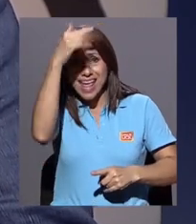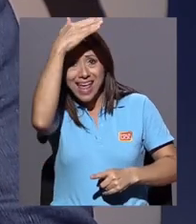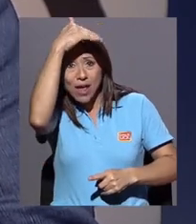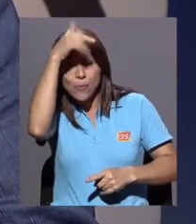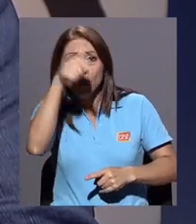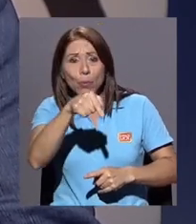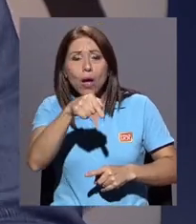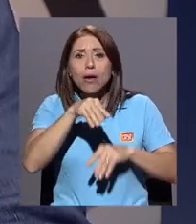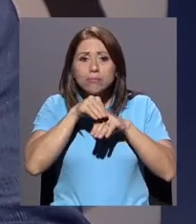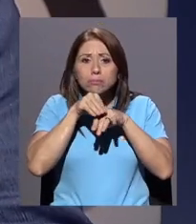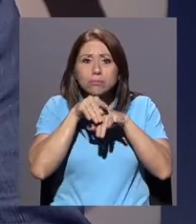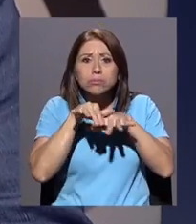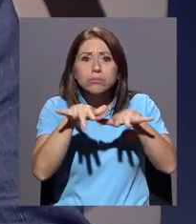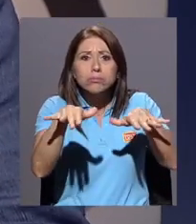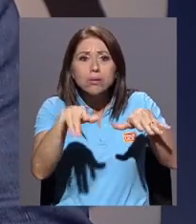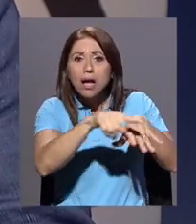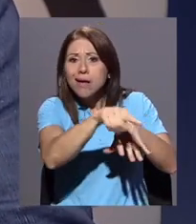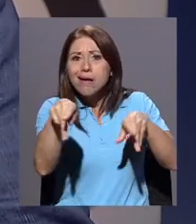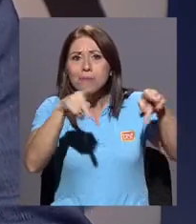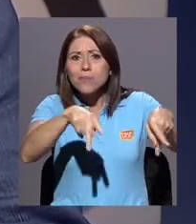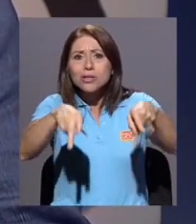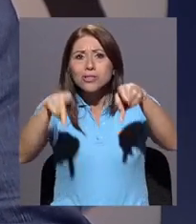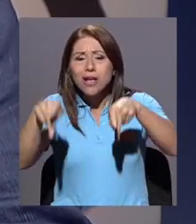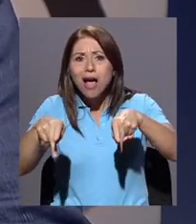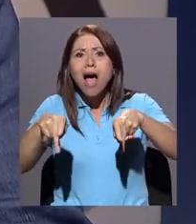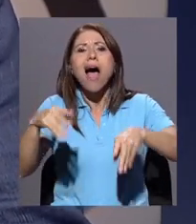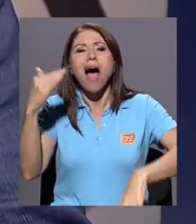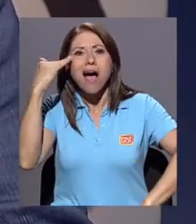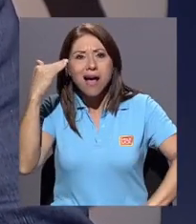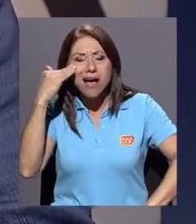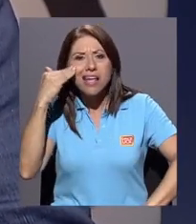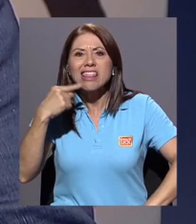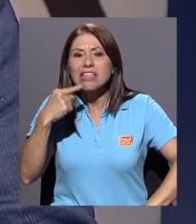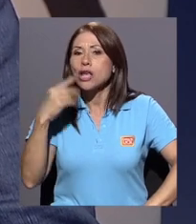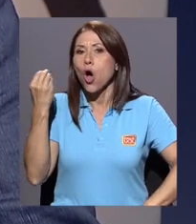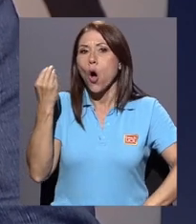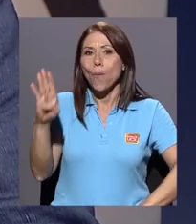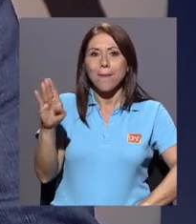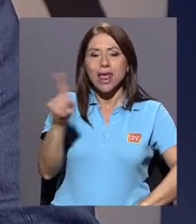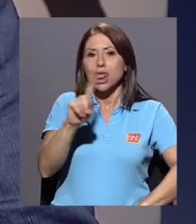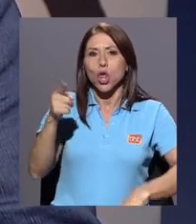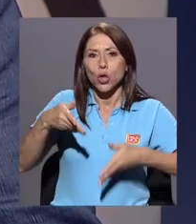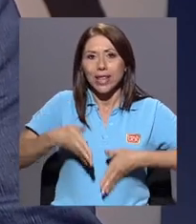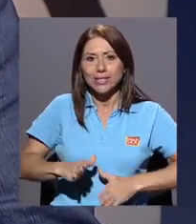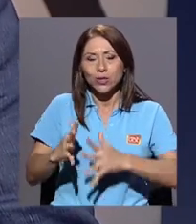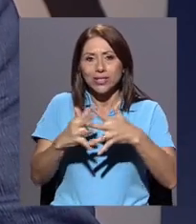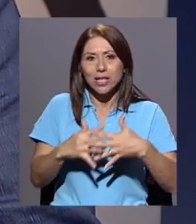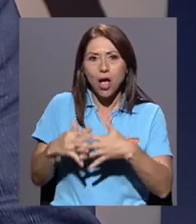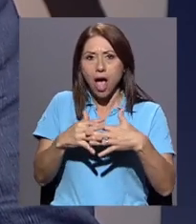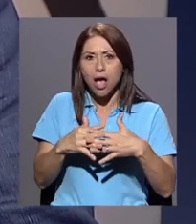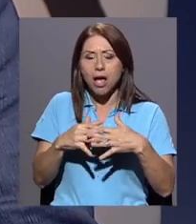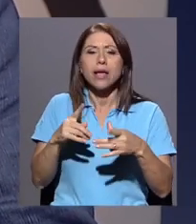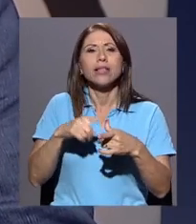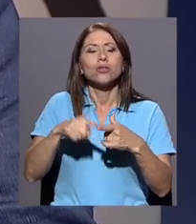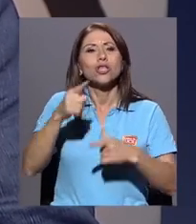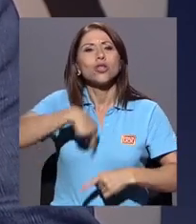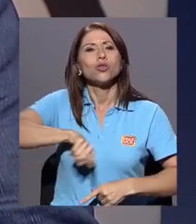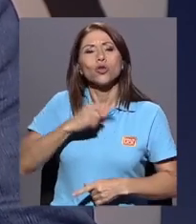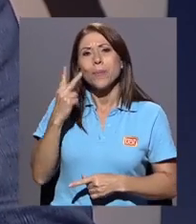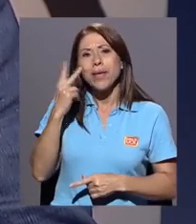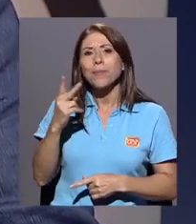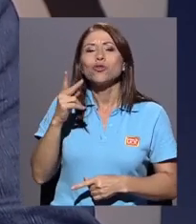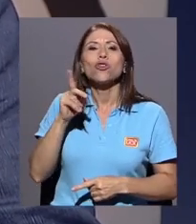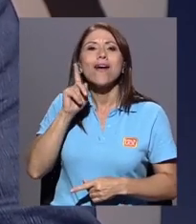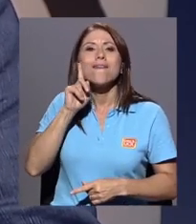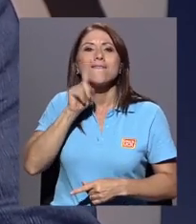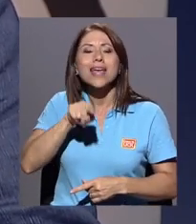cierta población que está convencida que Obama no nació en Estados Unidos. Entonces, ahí lo que vemos es esto del fake news